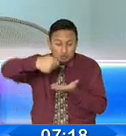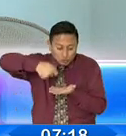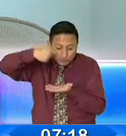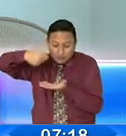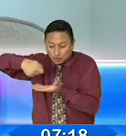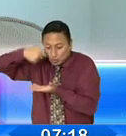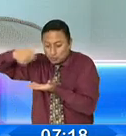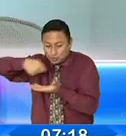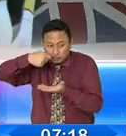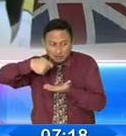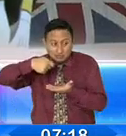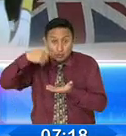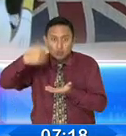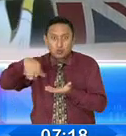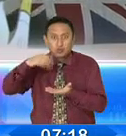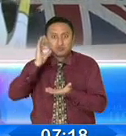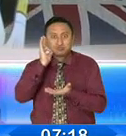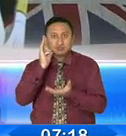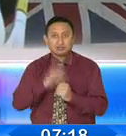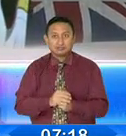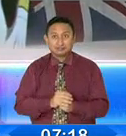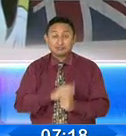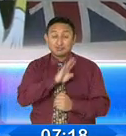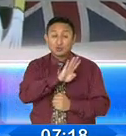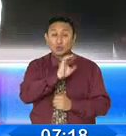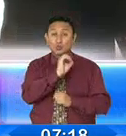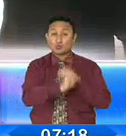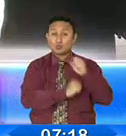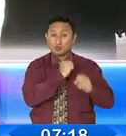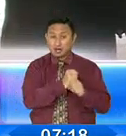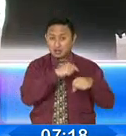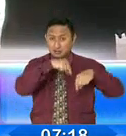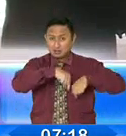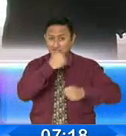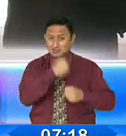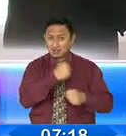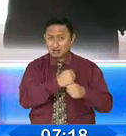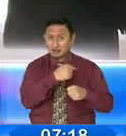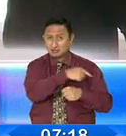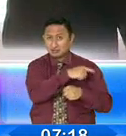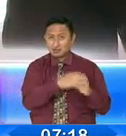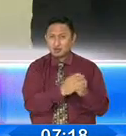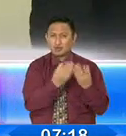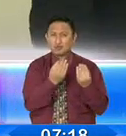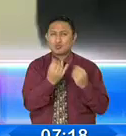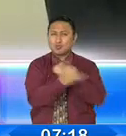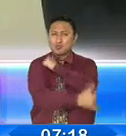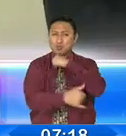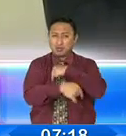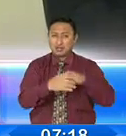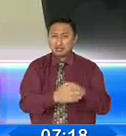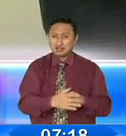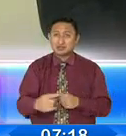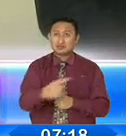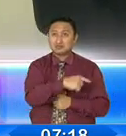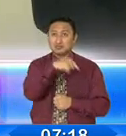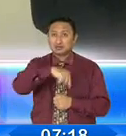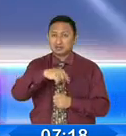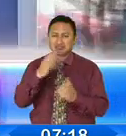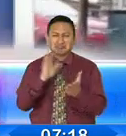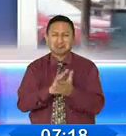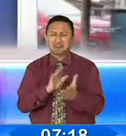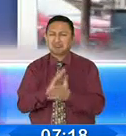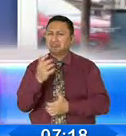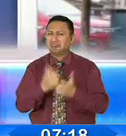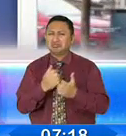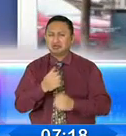era fantástico. En 40 años de carrera diplomática y más de una decena de países conocidos, Campbell no se hace lío por nada. Si